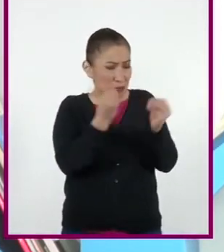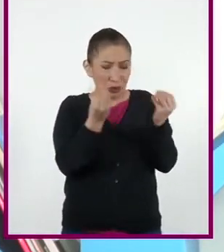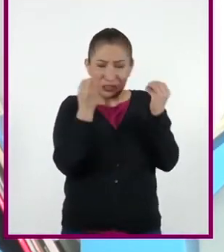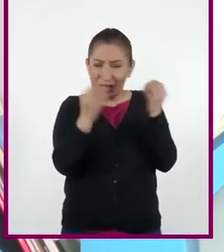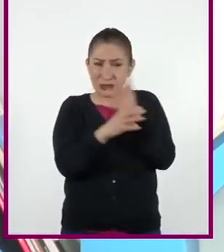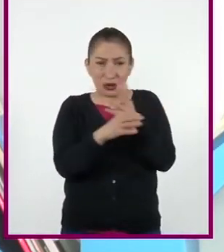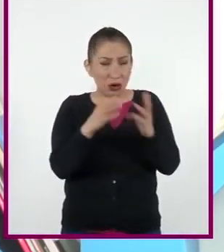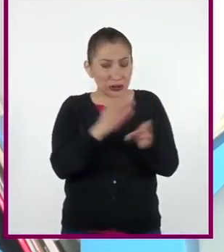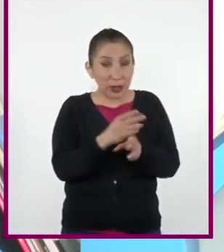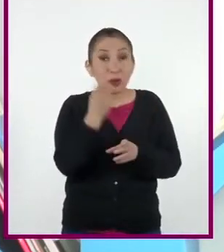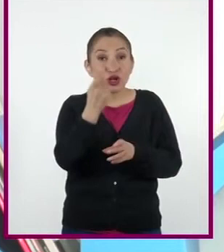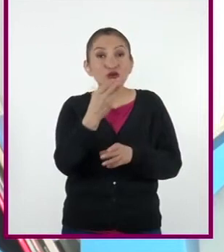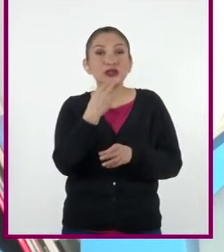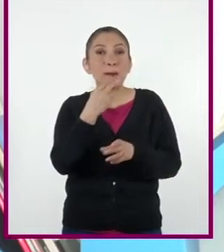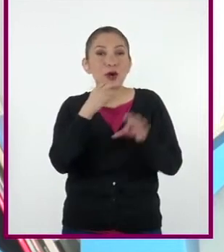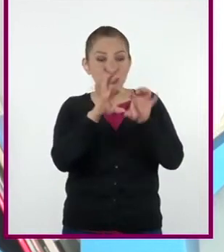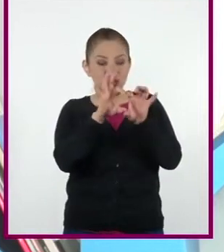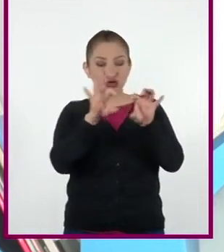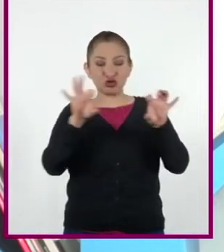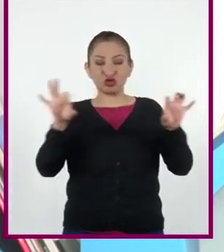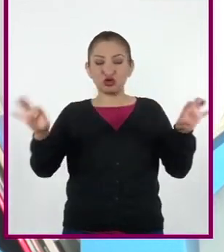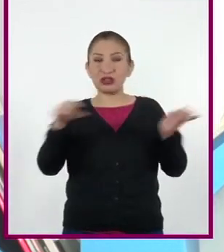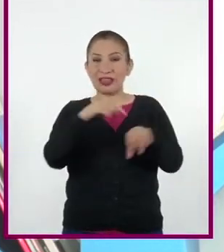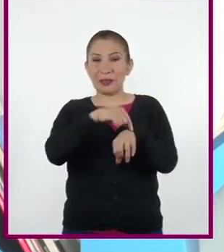es que utilizamos las líneas del tiempo.